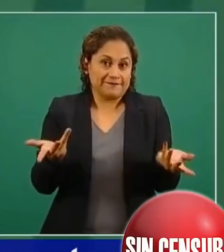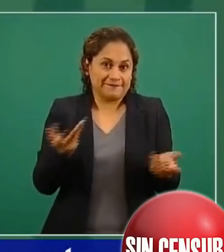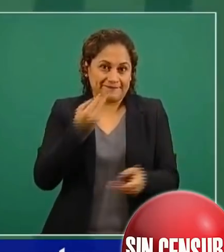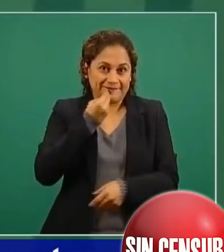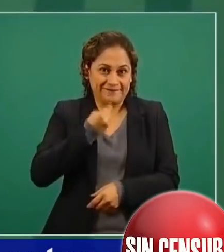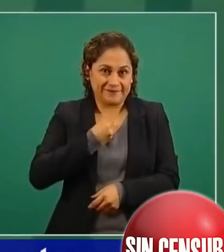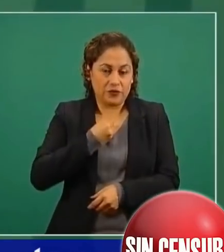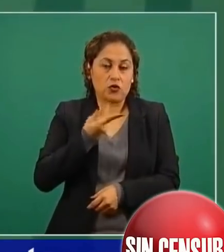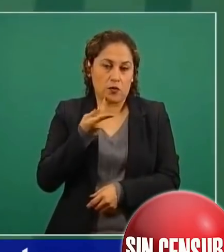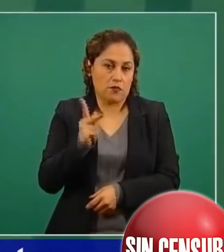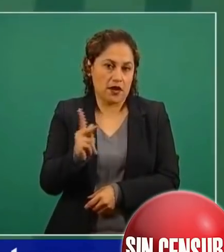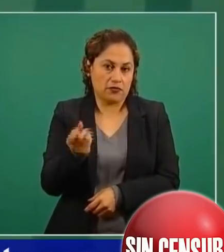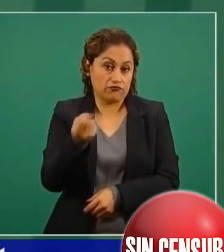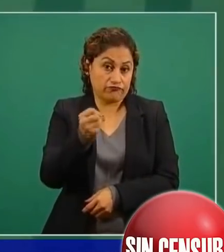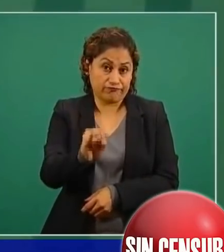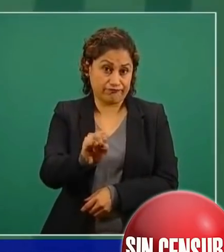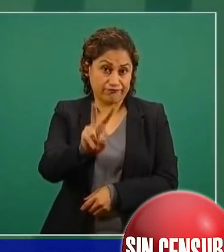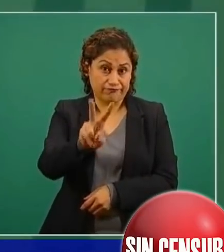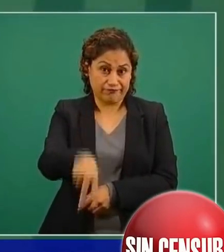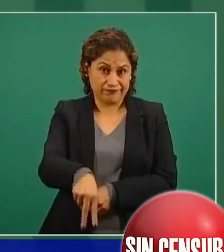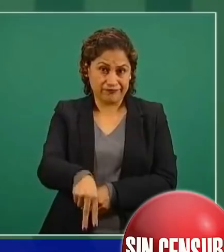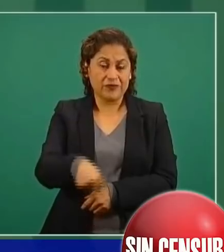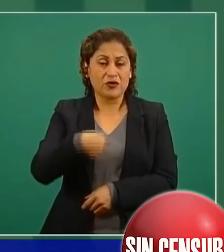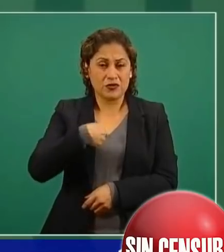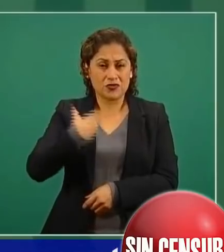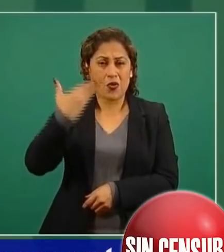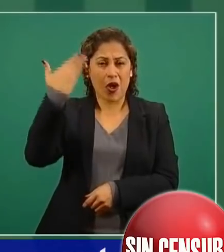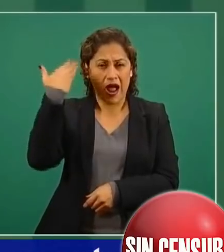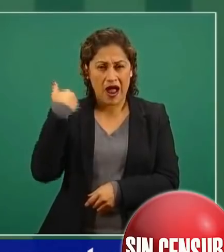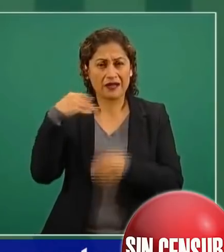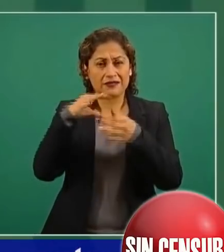porque ya hemos hablado de este tema.